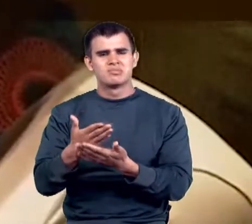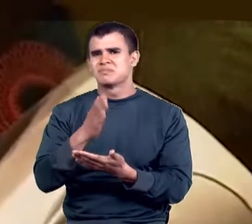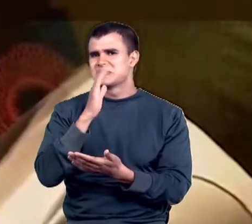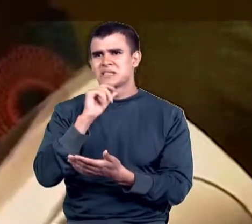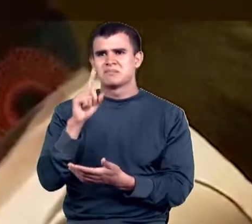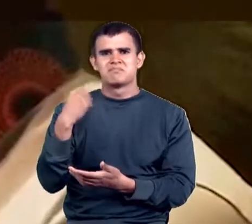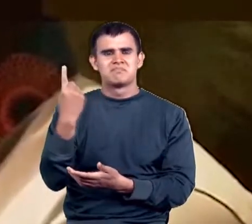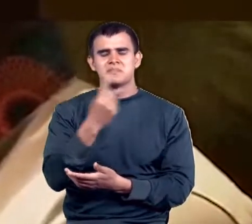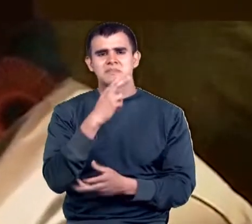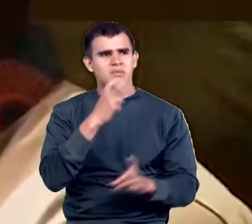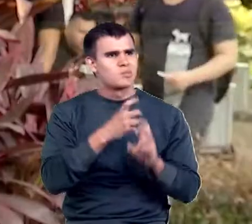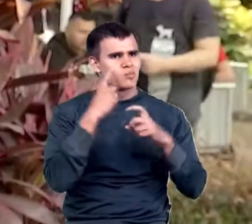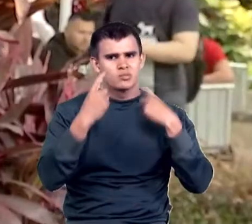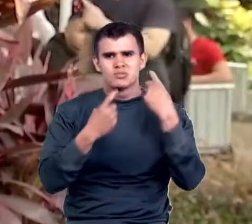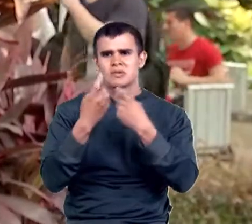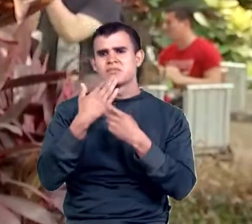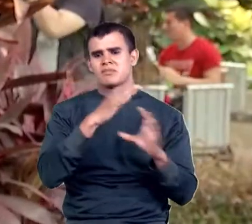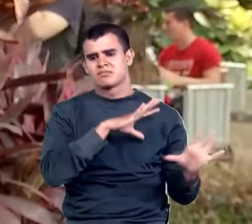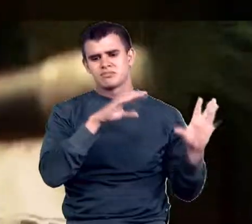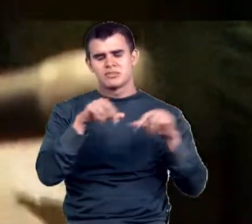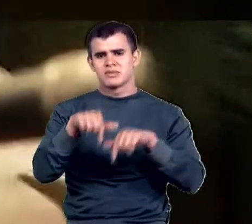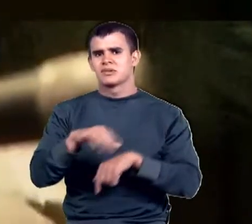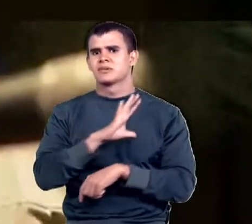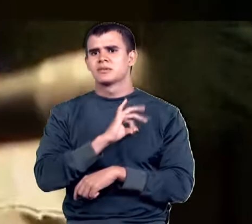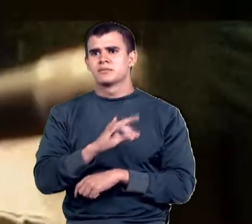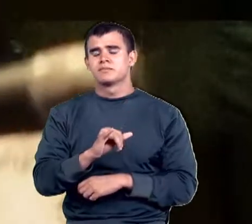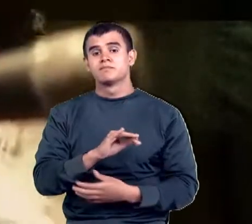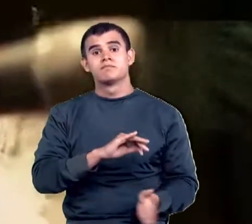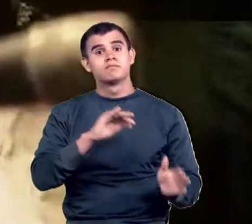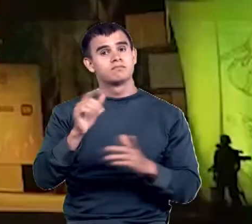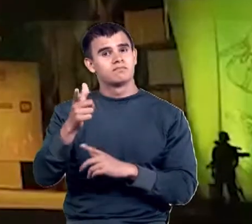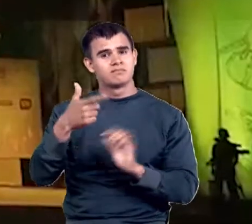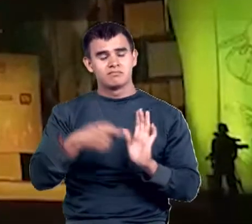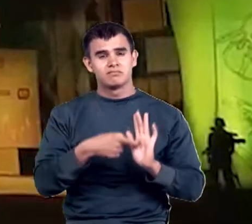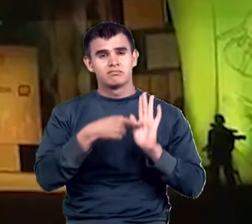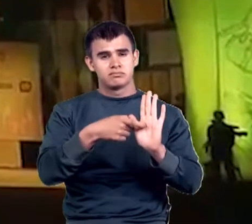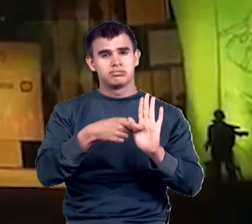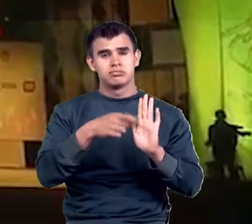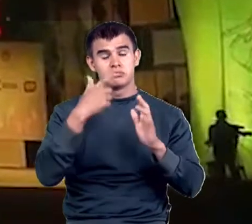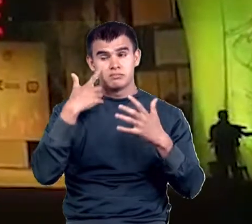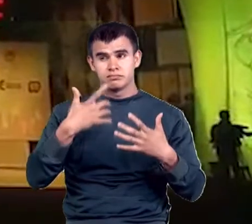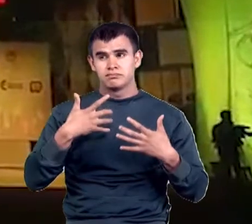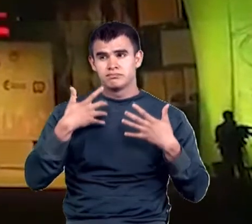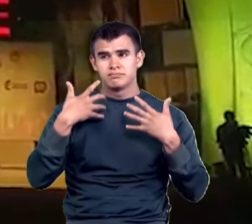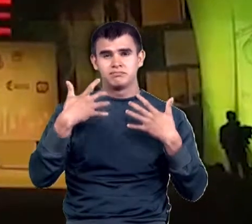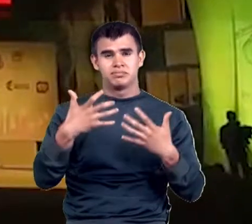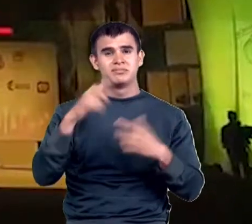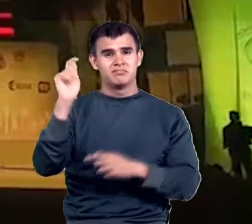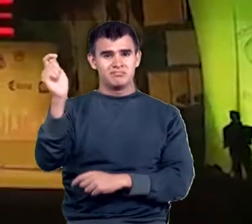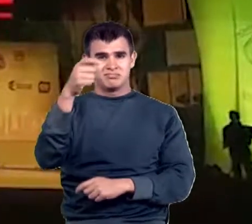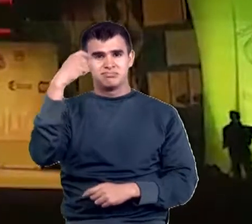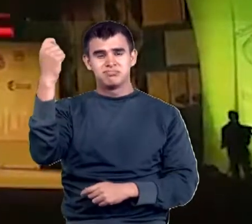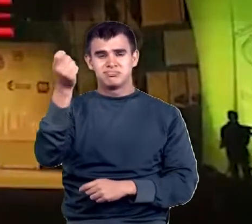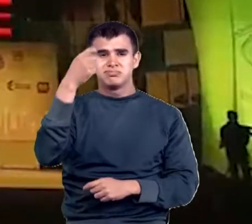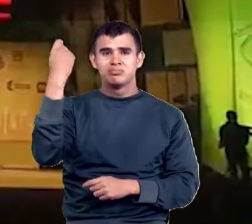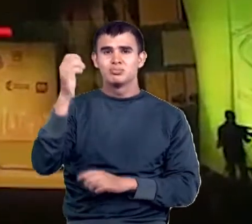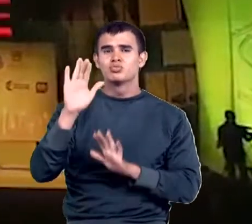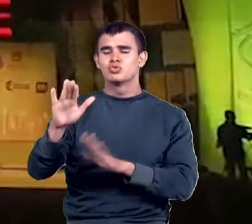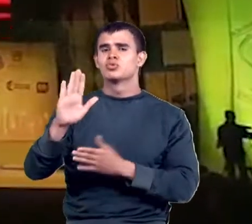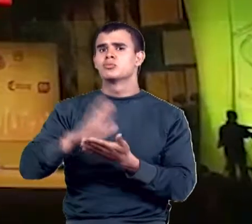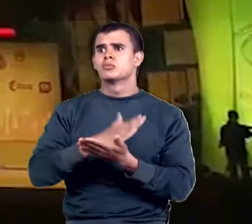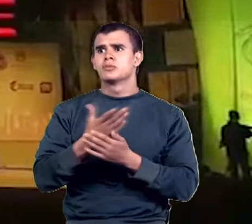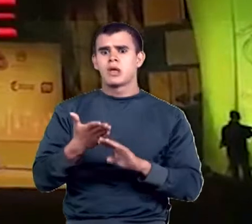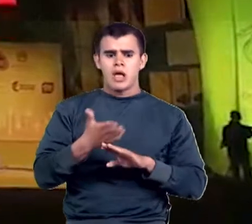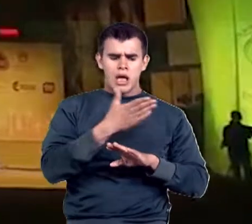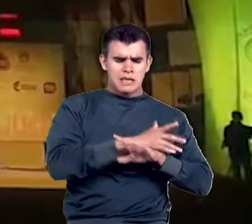ha brindado el apoyo y tratan de fusionar nuestra música. Detrás del show que vemos en la gran tarima del Festival Petronio Álvarez, hay un arduo